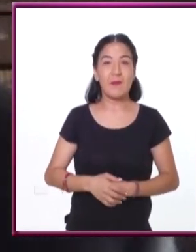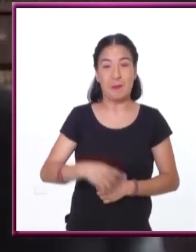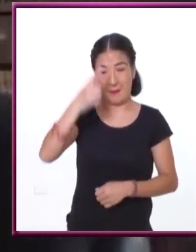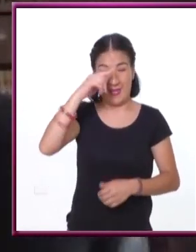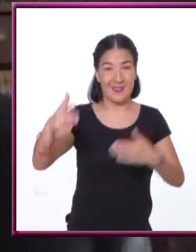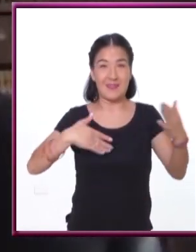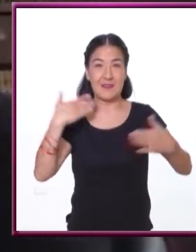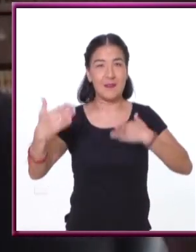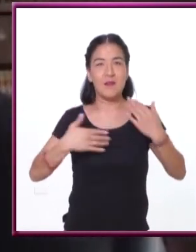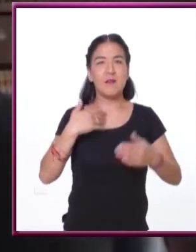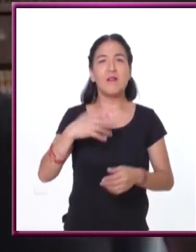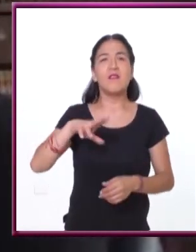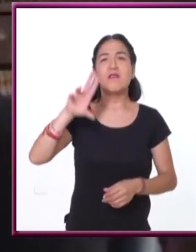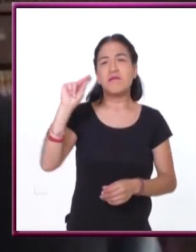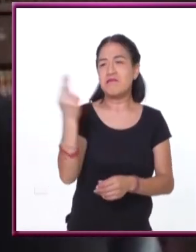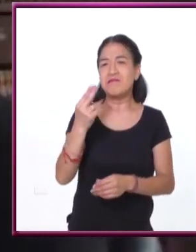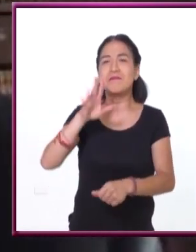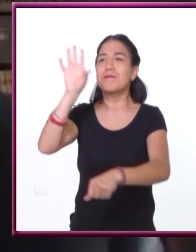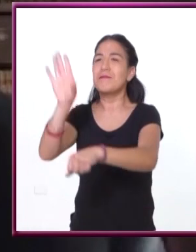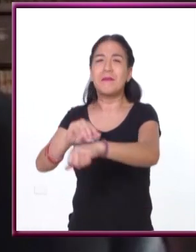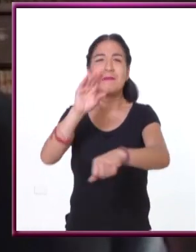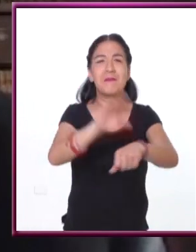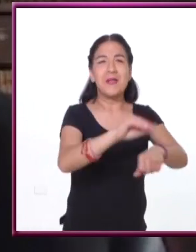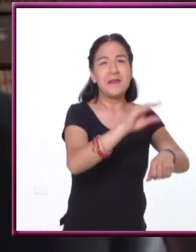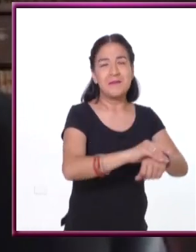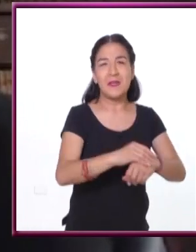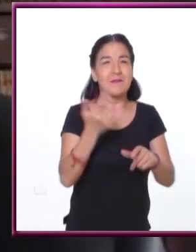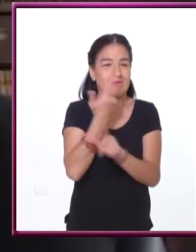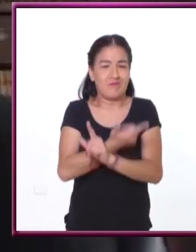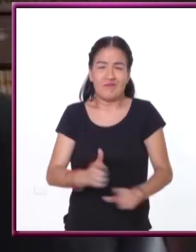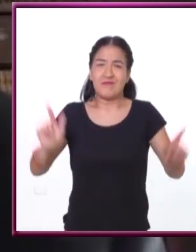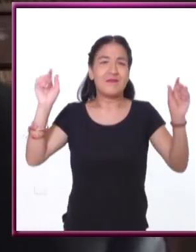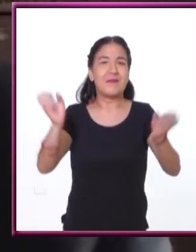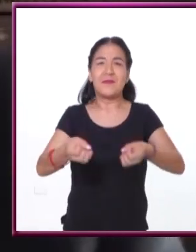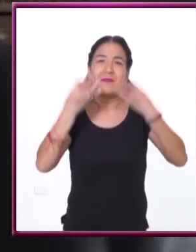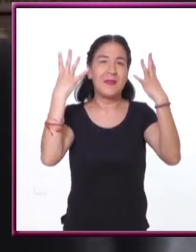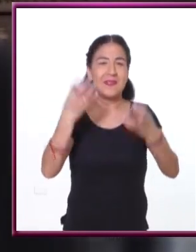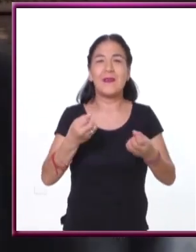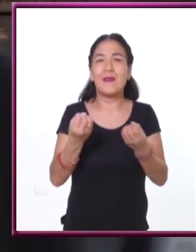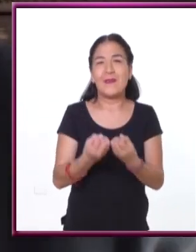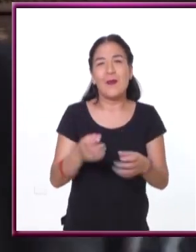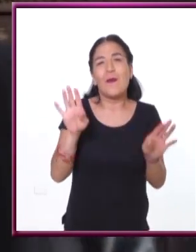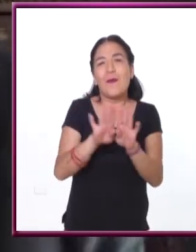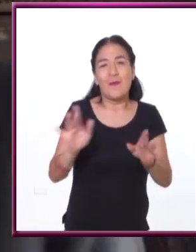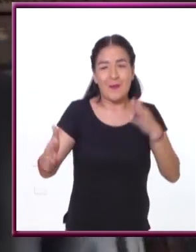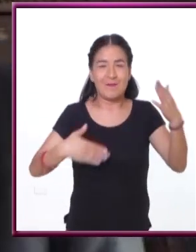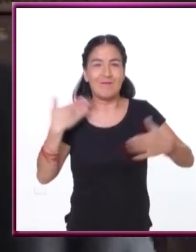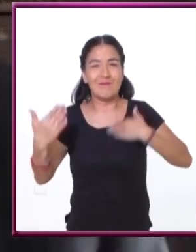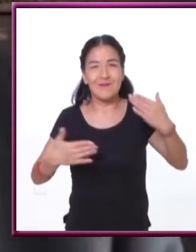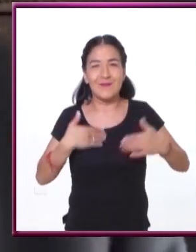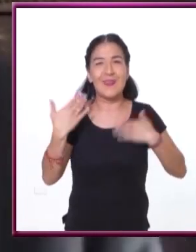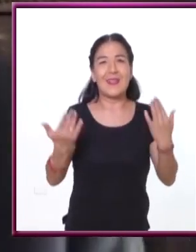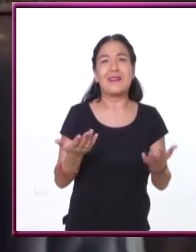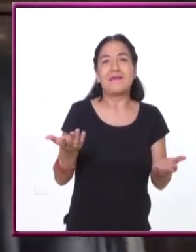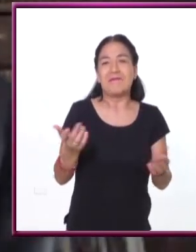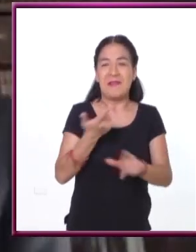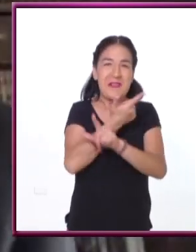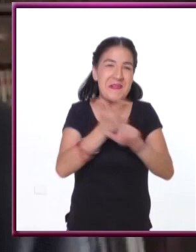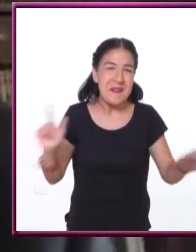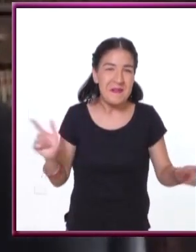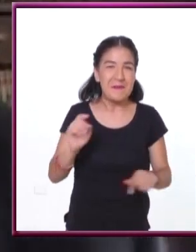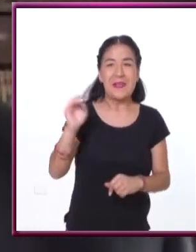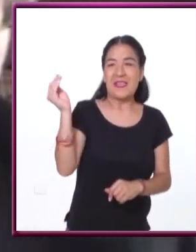echar relajo no le pedimos permiso a nadie, somos totalmente libres y nos divertimos de manera